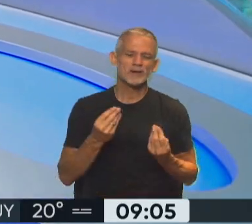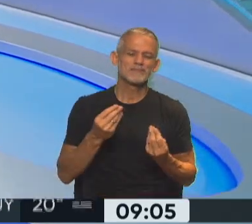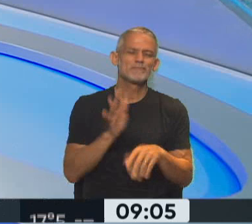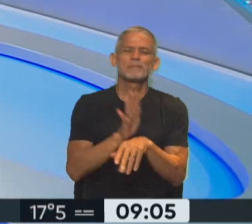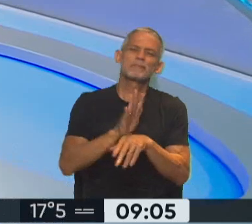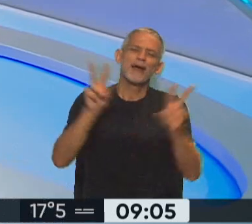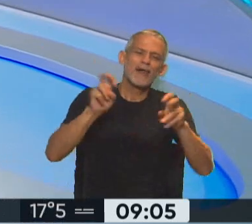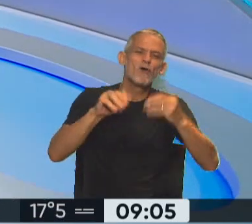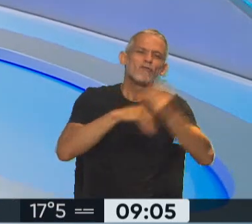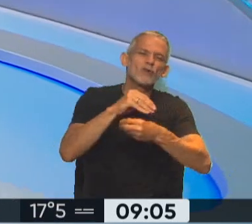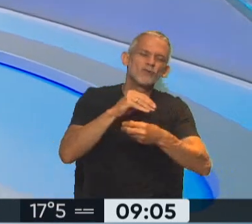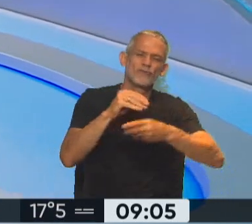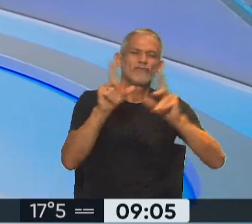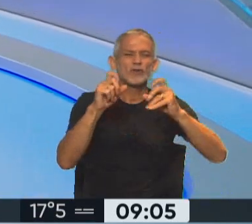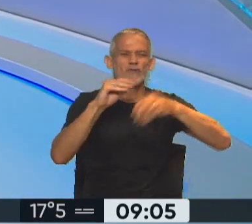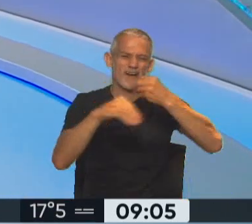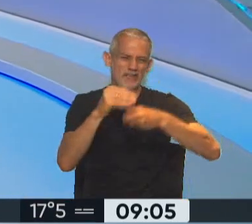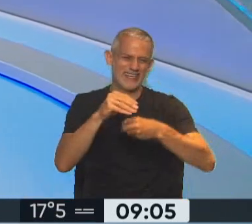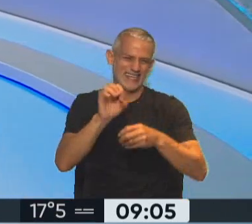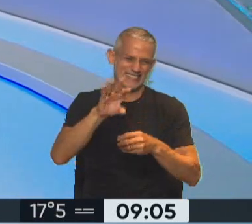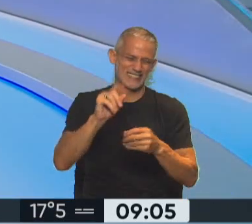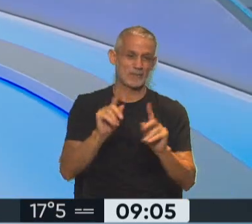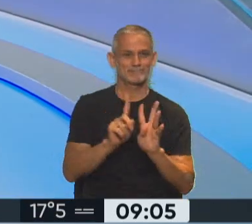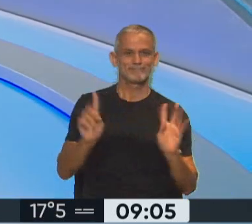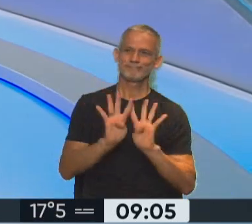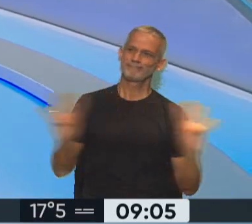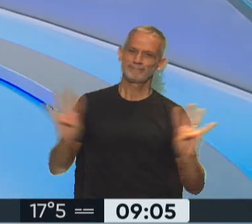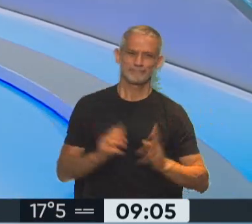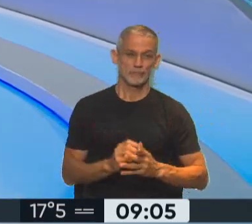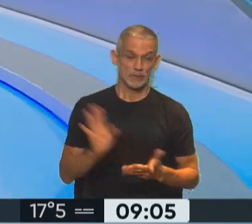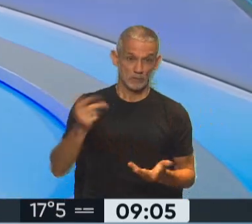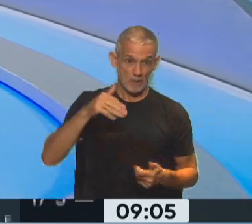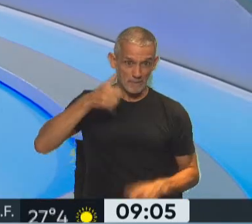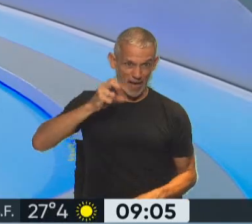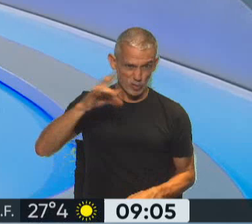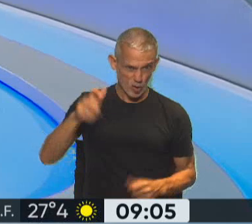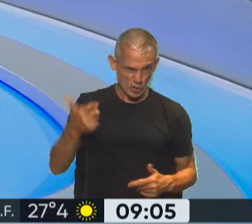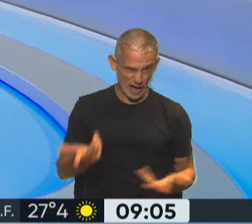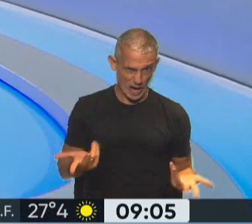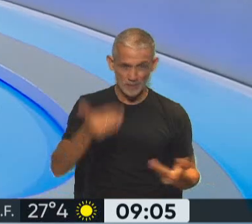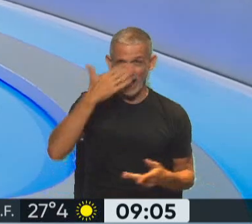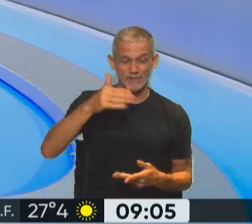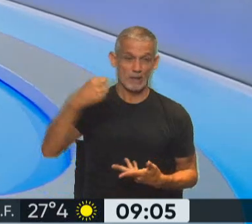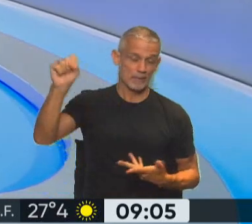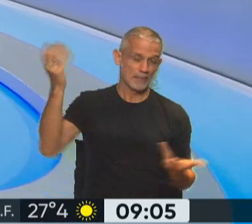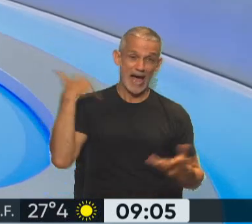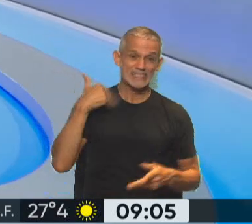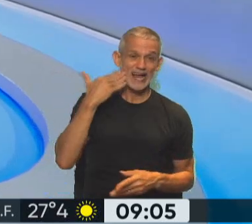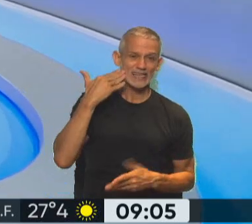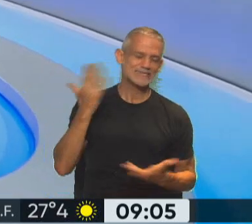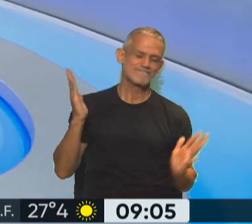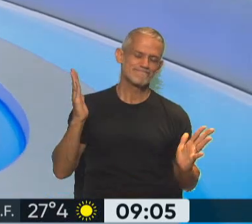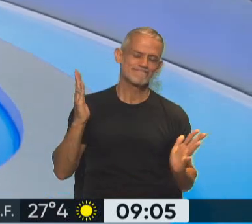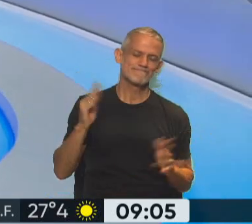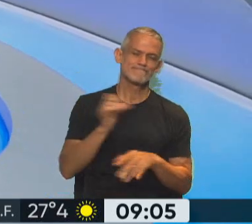es la foto que habitualmente tiene que ver con los asistentes a las cumbres Lo cierto es que en esa foto no va a estar Nicolás Maduro porque finalmente en horas de la tarde de ayer